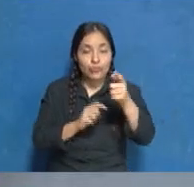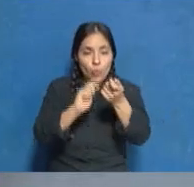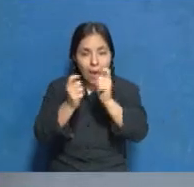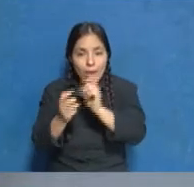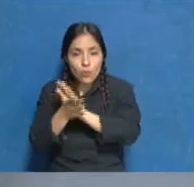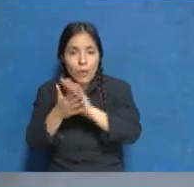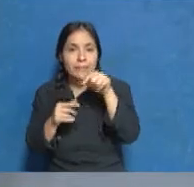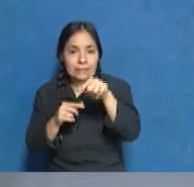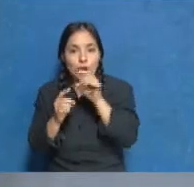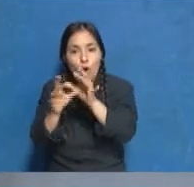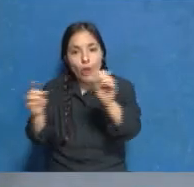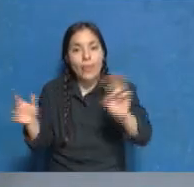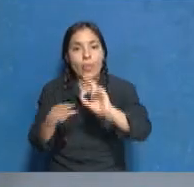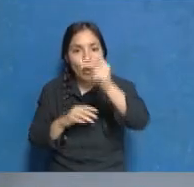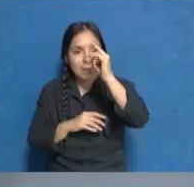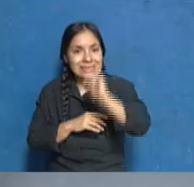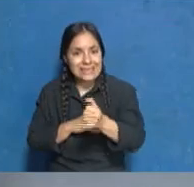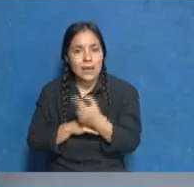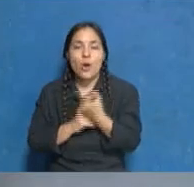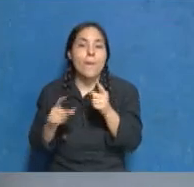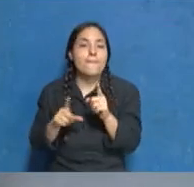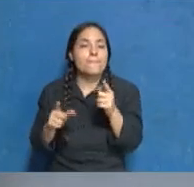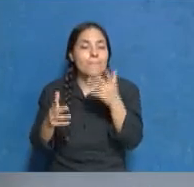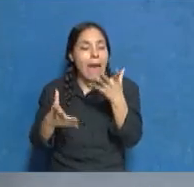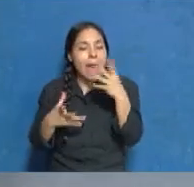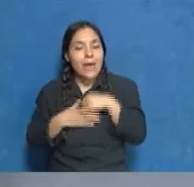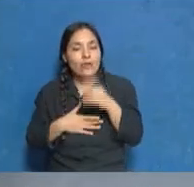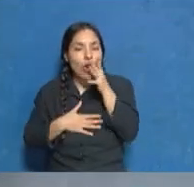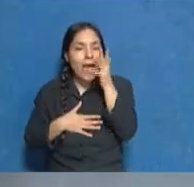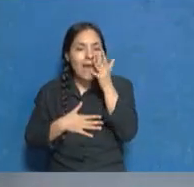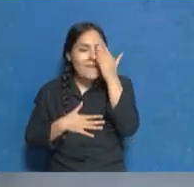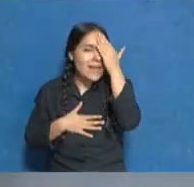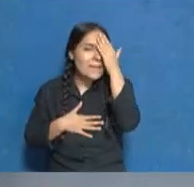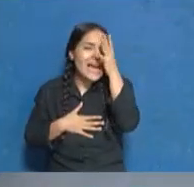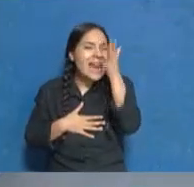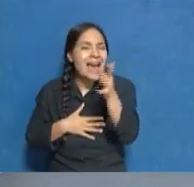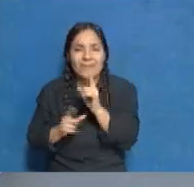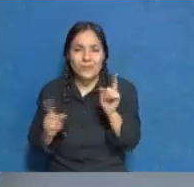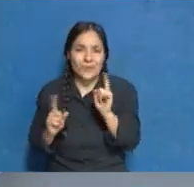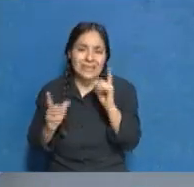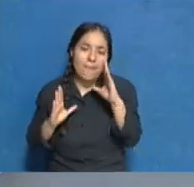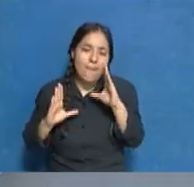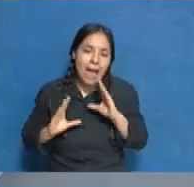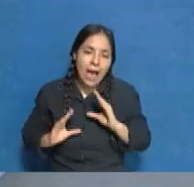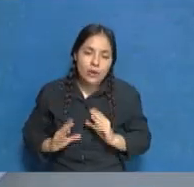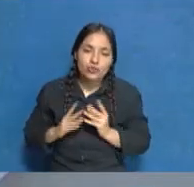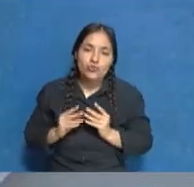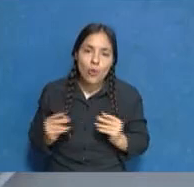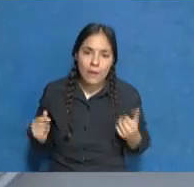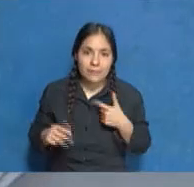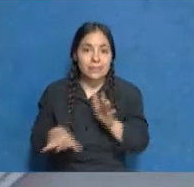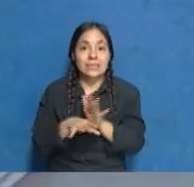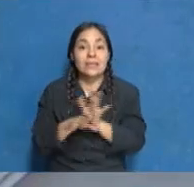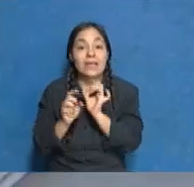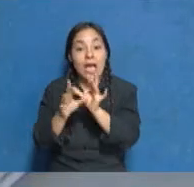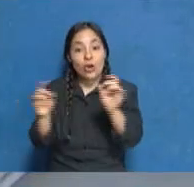que generan enfermedad de menor gravedad que las anteriores. Esto es lo que implica una endemia: